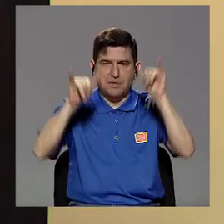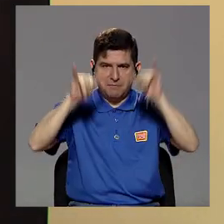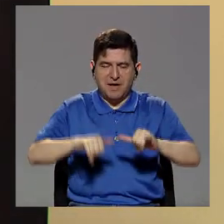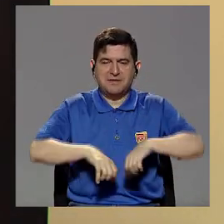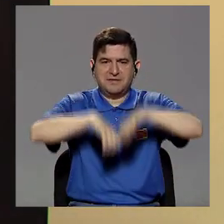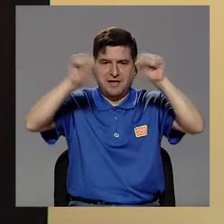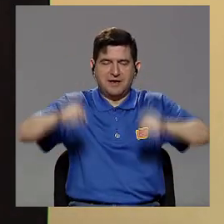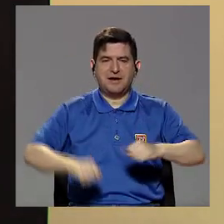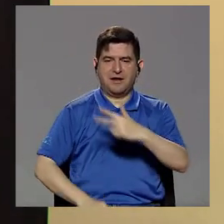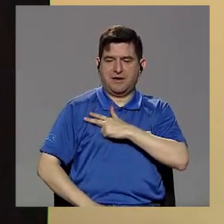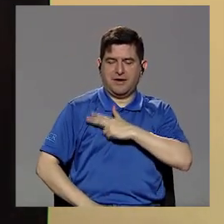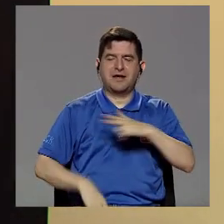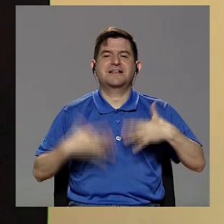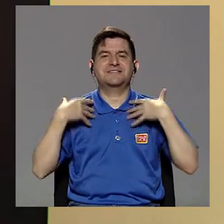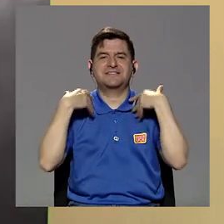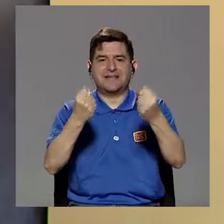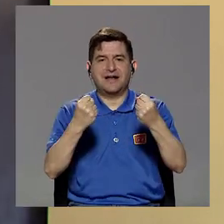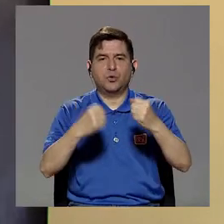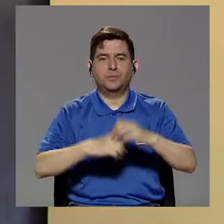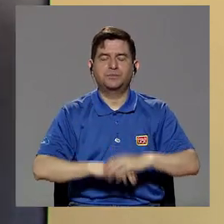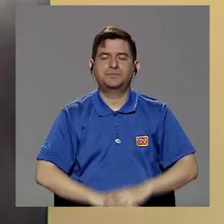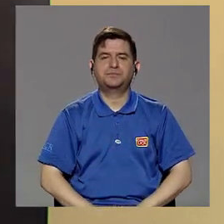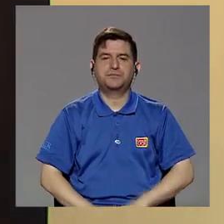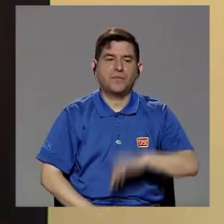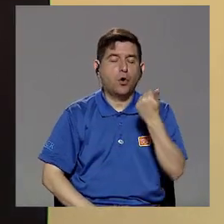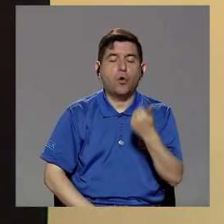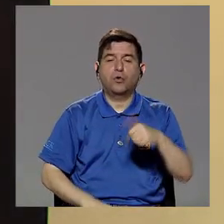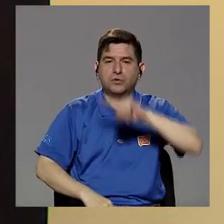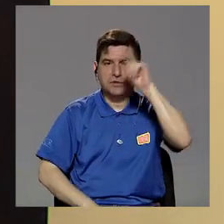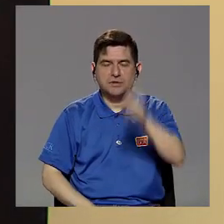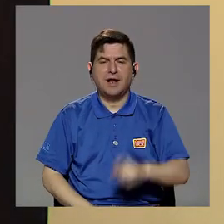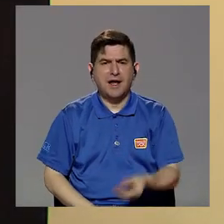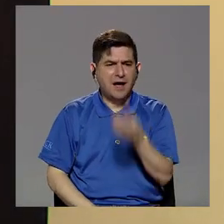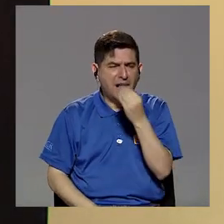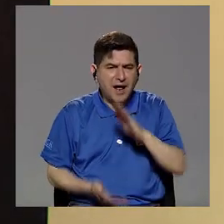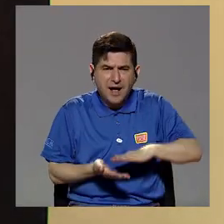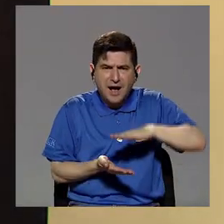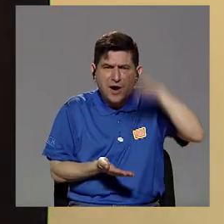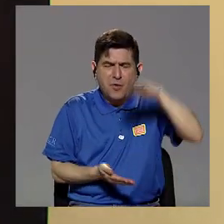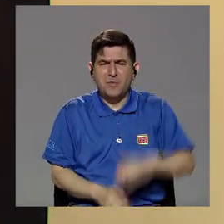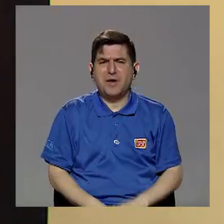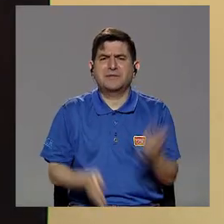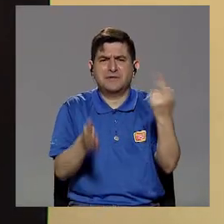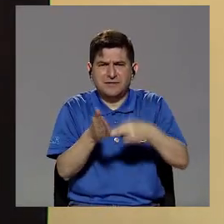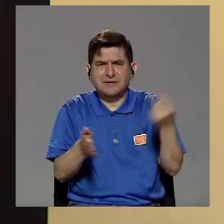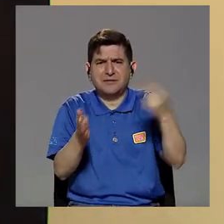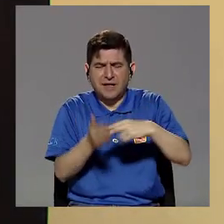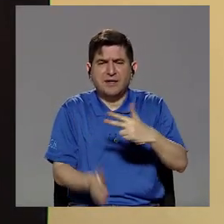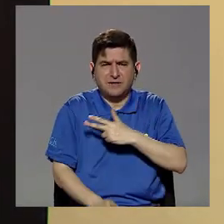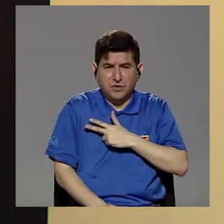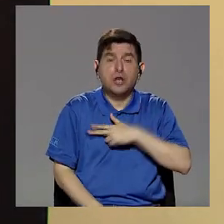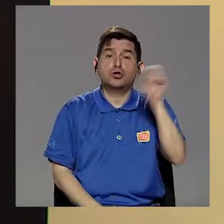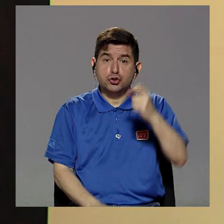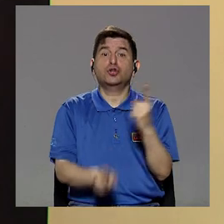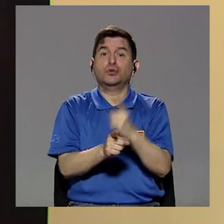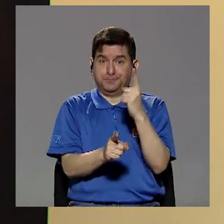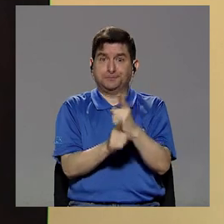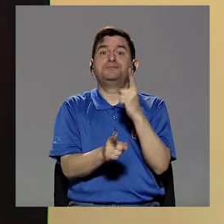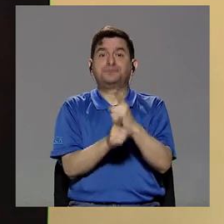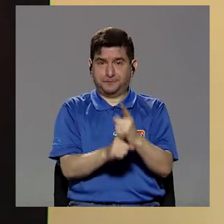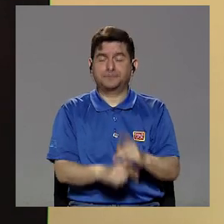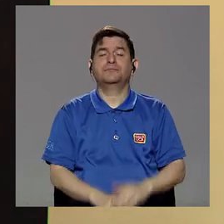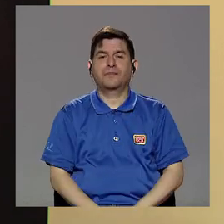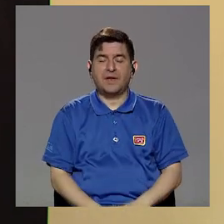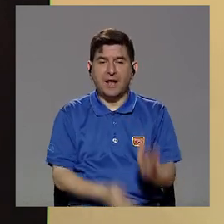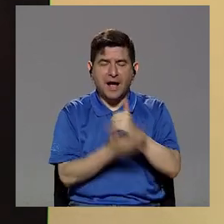funciona para mantener nuestro sistema urinario sano. Sí. Otra pregunta sería, ¿hay alimentos que aumentan la frecuencia al orinar? Sí,